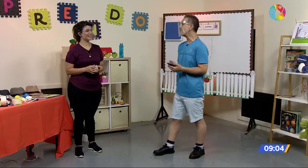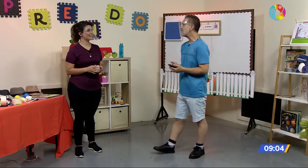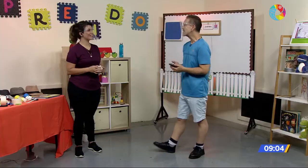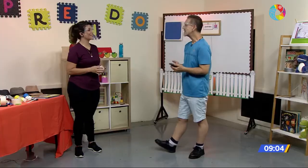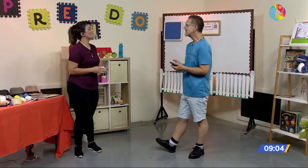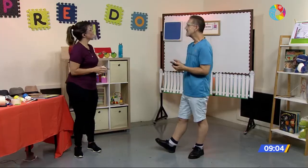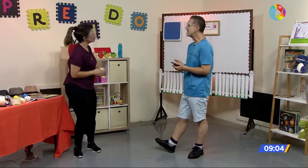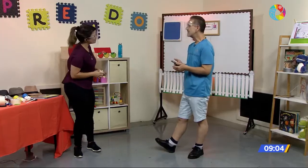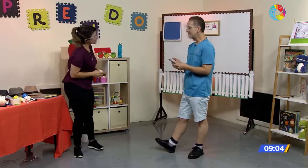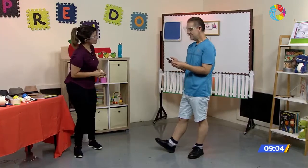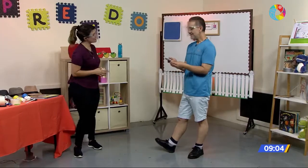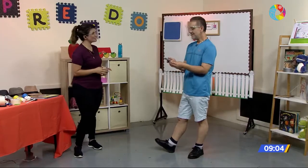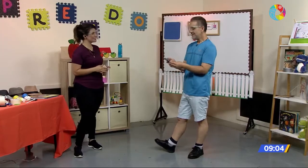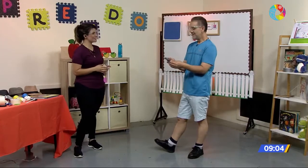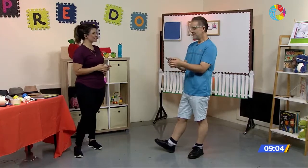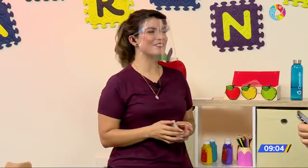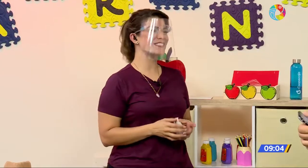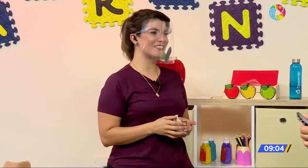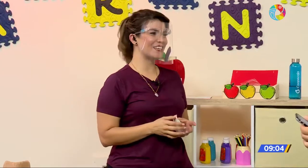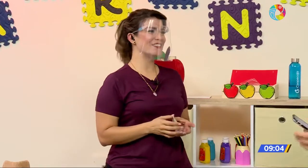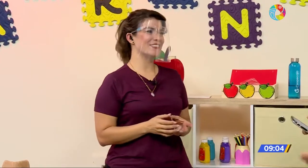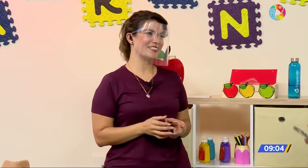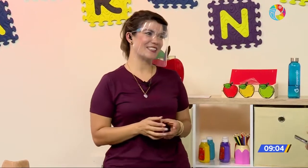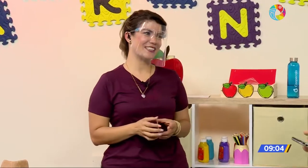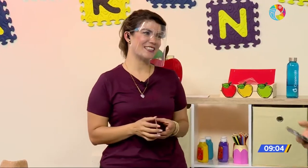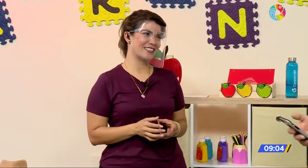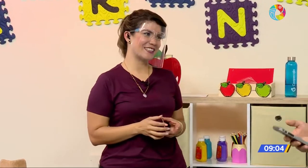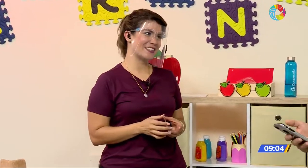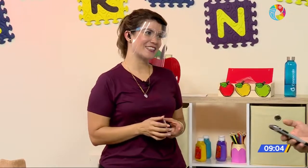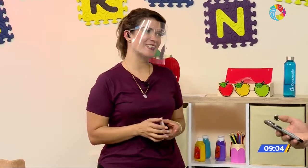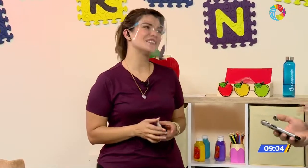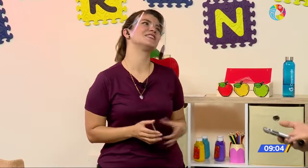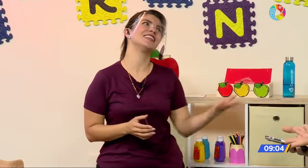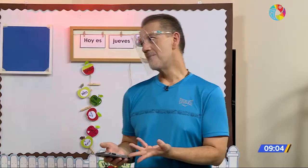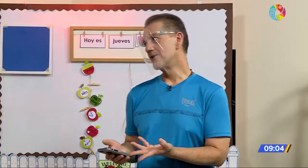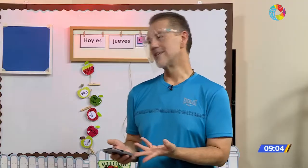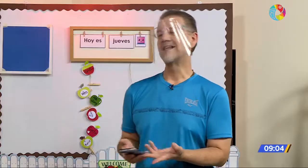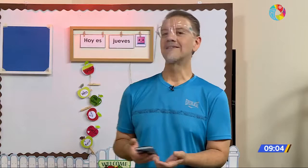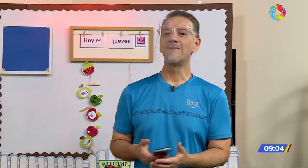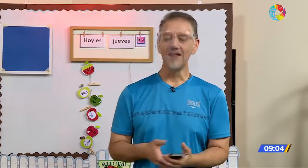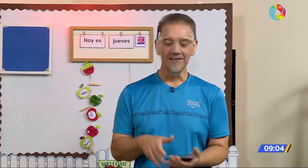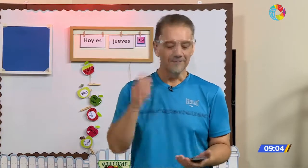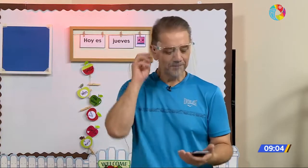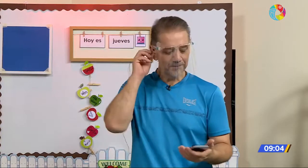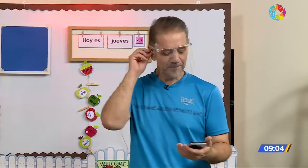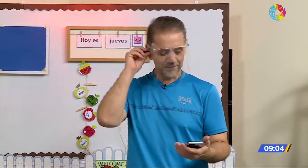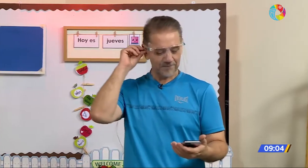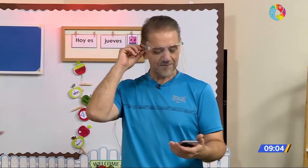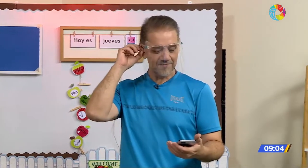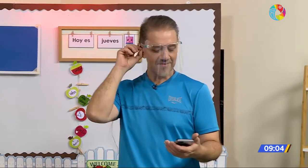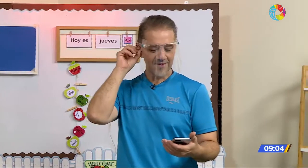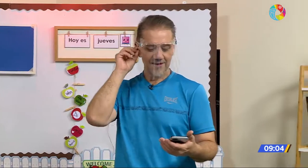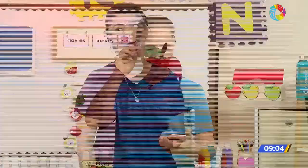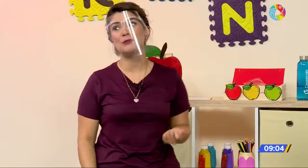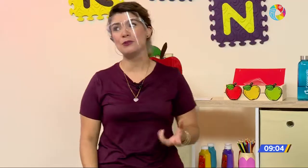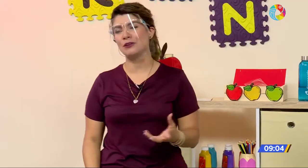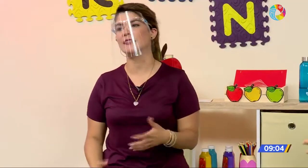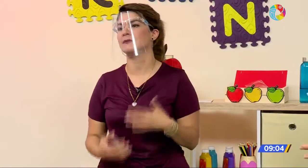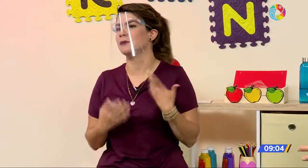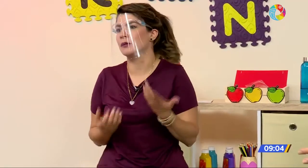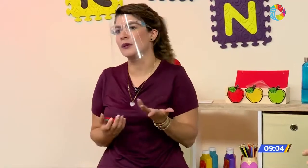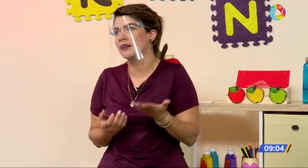Lupita, ¿cómo vas? Muy bien, ¿y vos, Sergio? ¿Cómo has estado? Bien, hace mucho tiempo no nos veíamos. Sí, tenemos un montón de semanas de no compartir y estamos